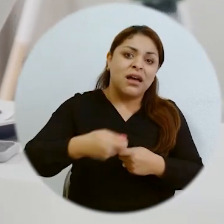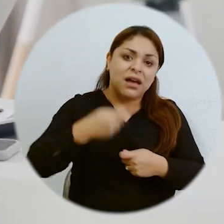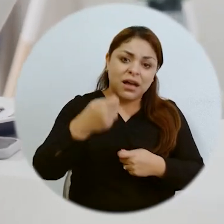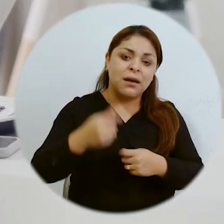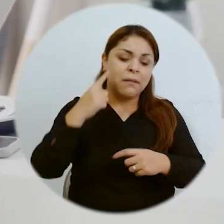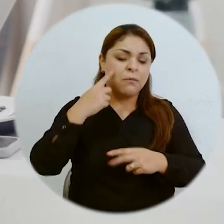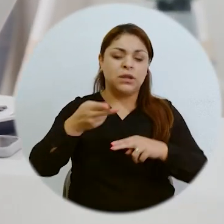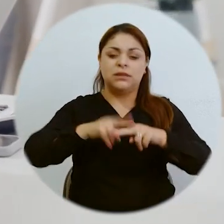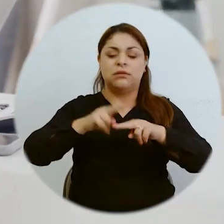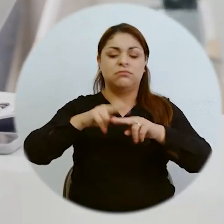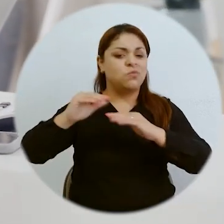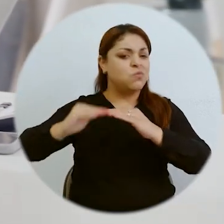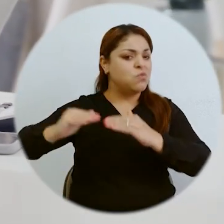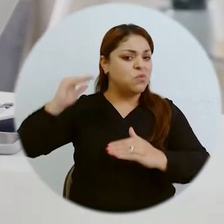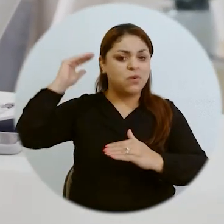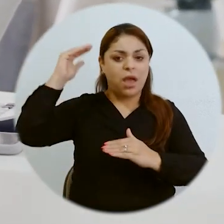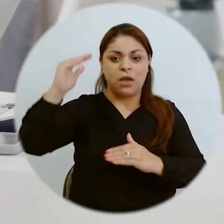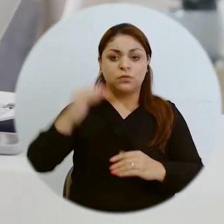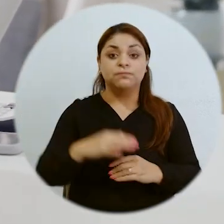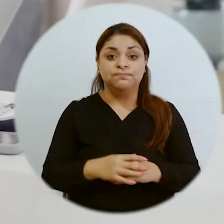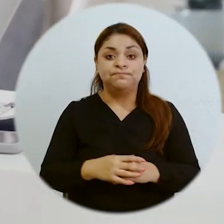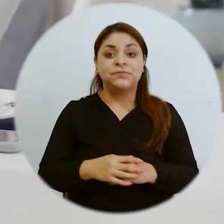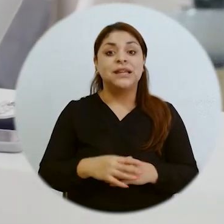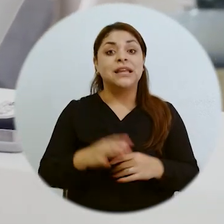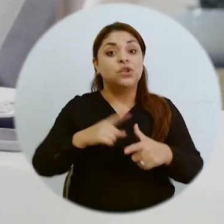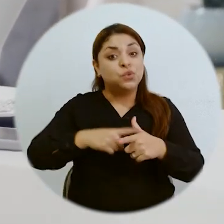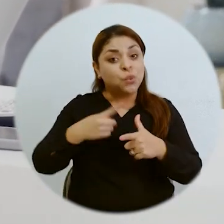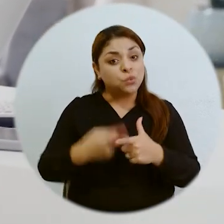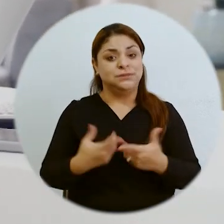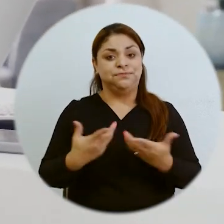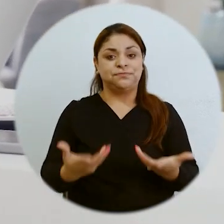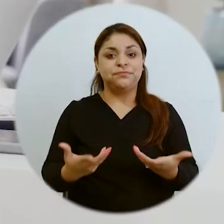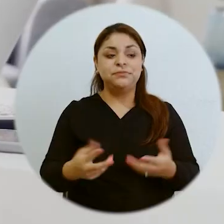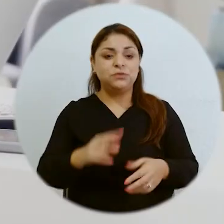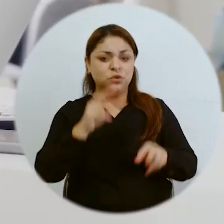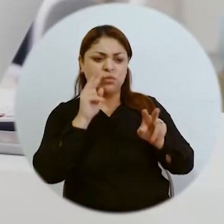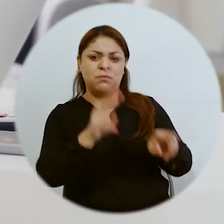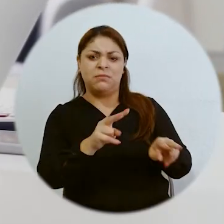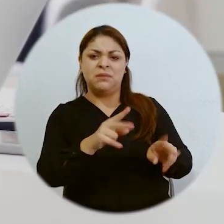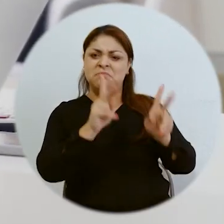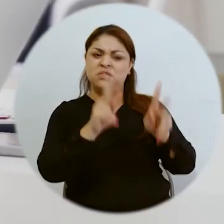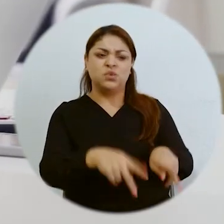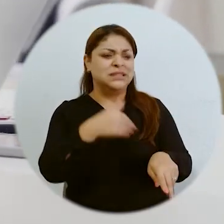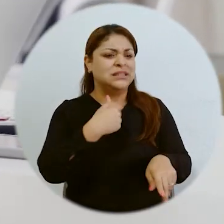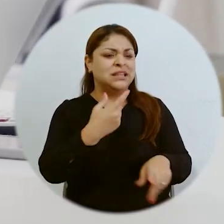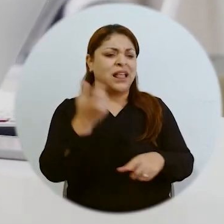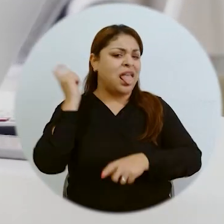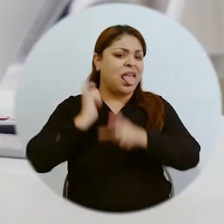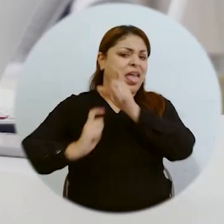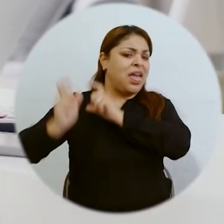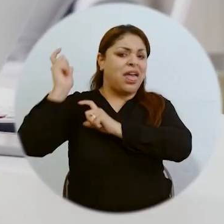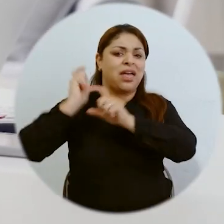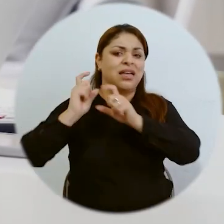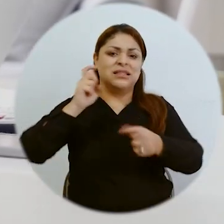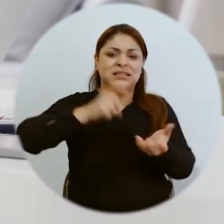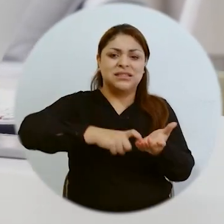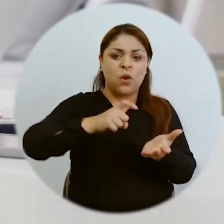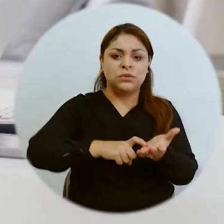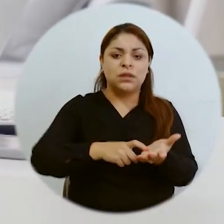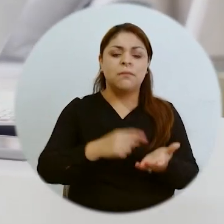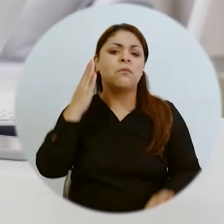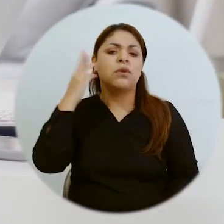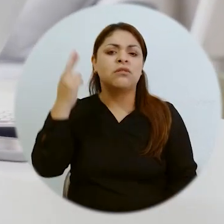para llevarse el activo por una fracción del valor, o que 2 fiadores terminen pagando unas deudas